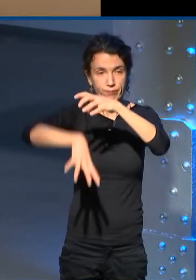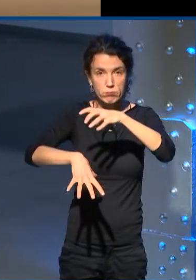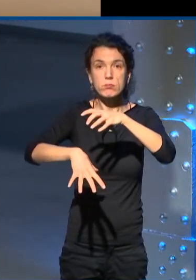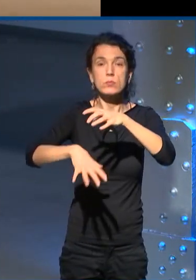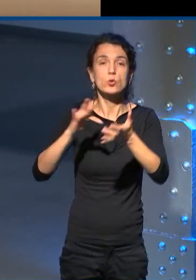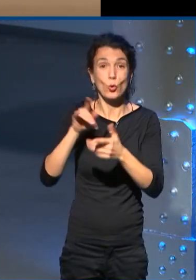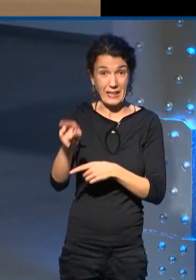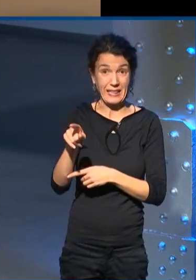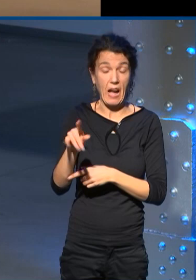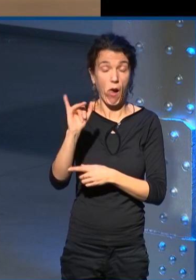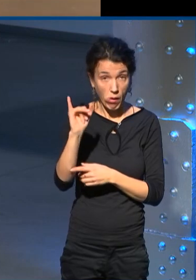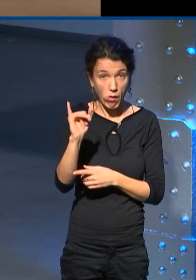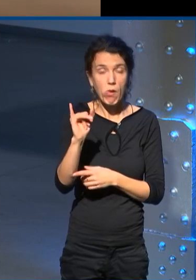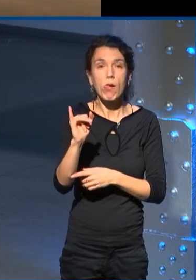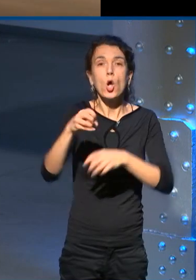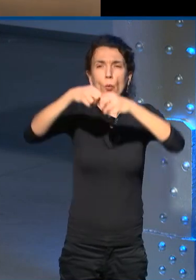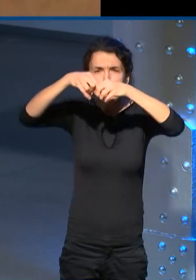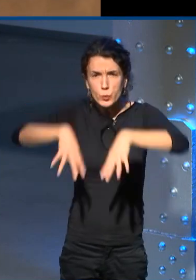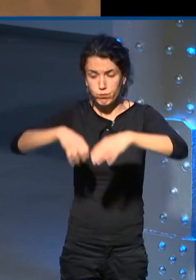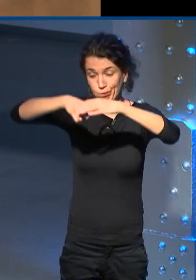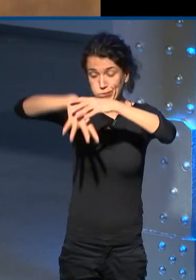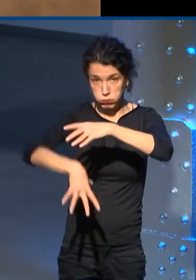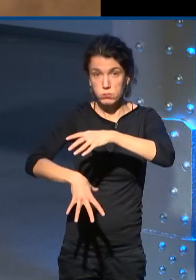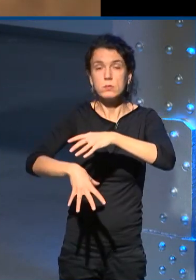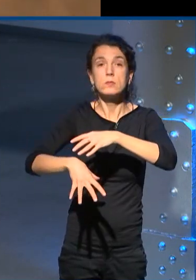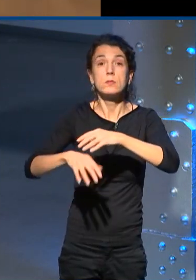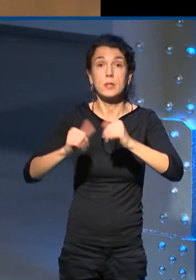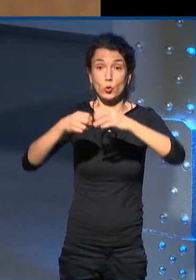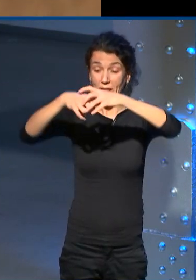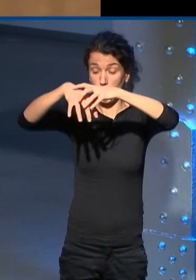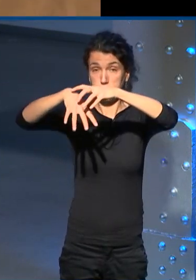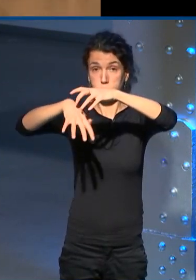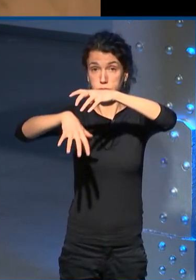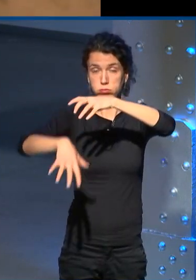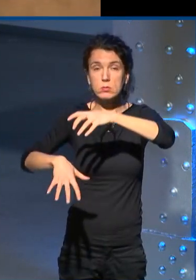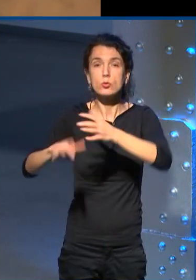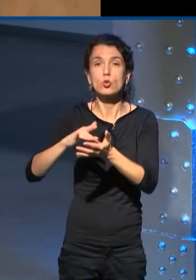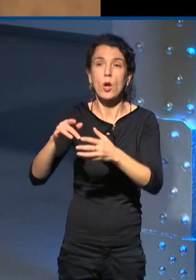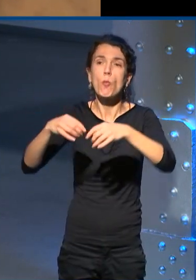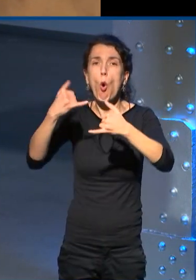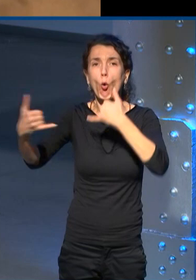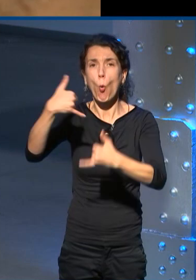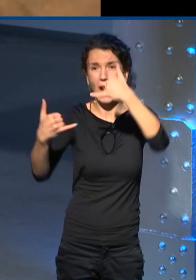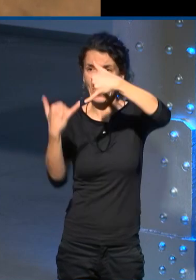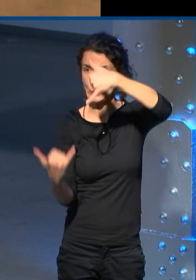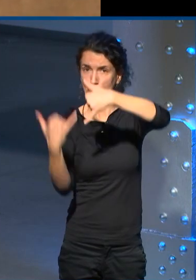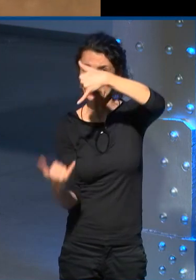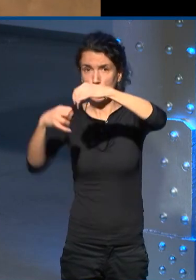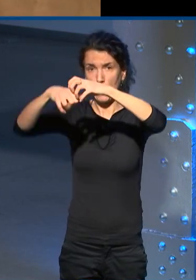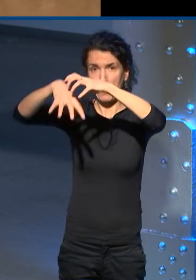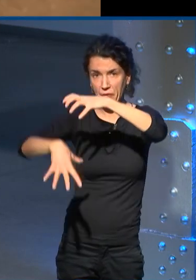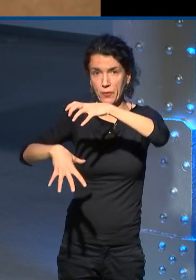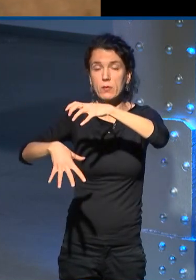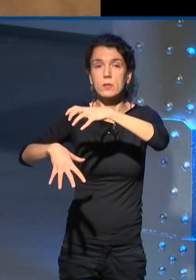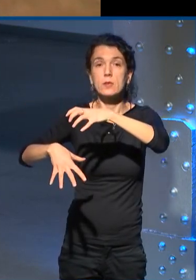la llaman, que es la que lleva los retrocohetes y de la cual cuelga el rover. Se suelta ahora con unas cuerdas, digamos,